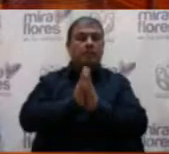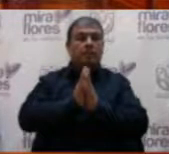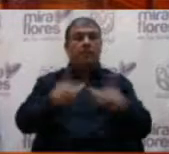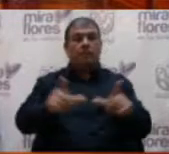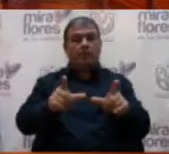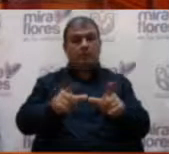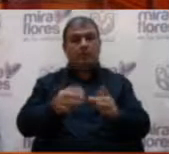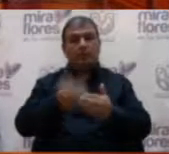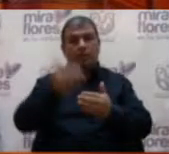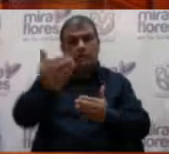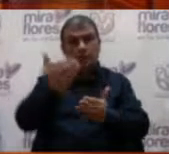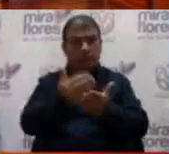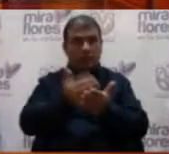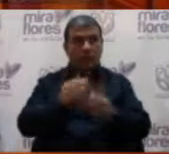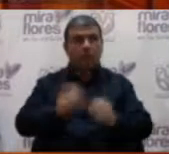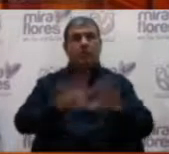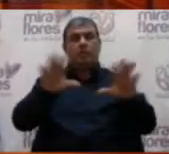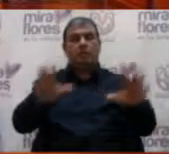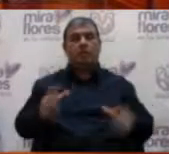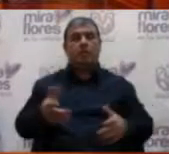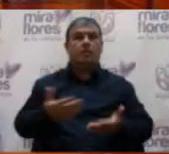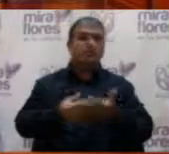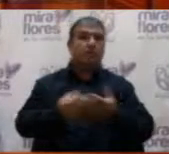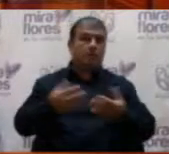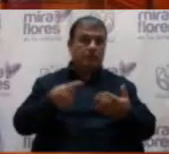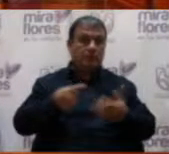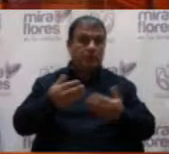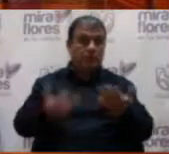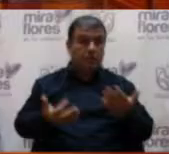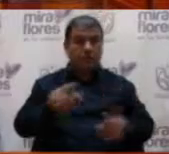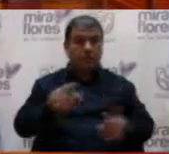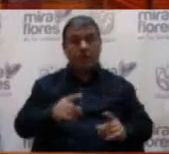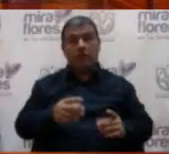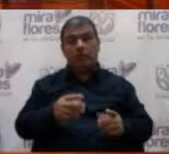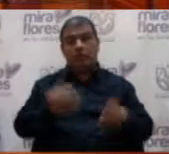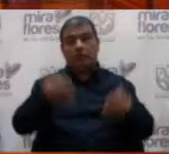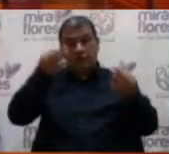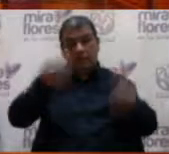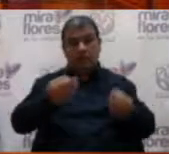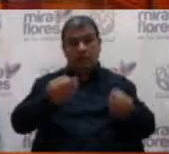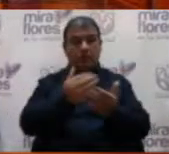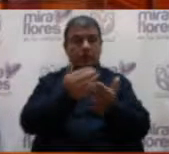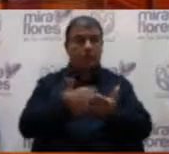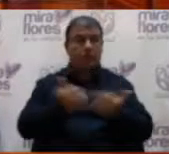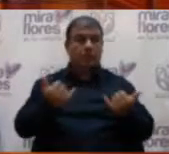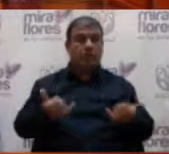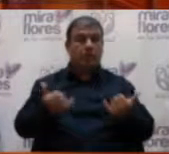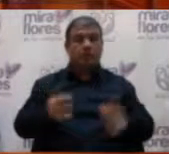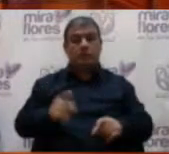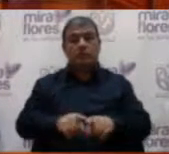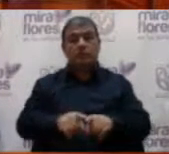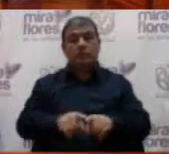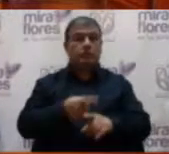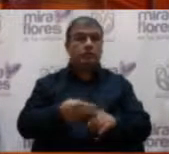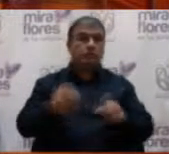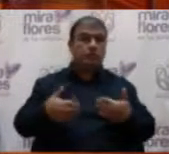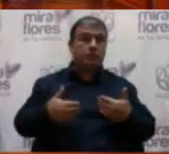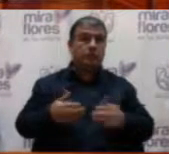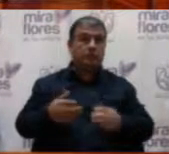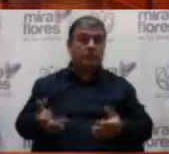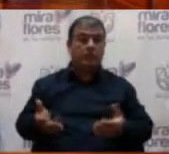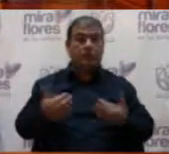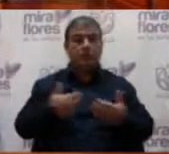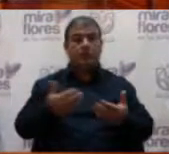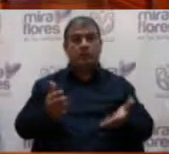orden del día. Hay que definirlo si pasa a la orden del día o no. Y si es así, hoy día se le